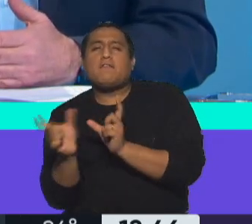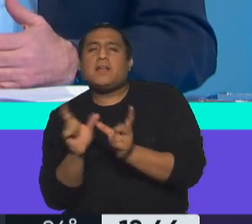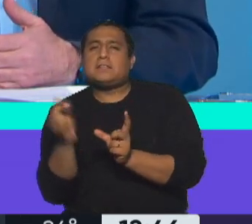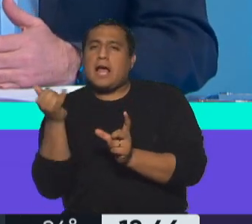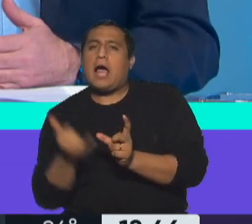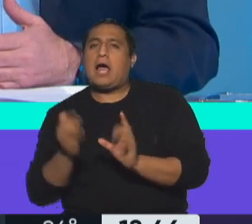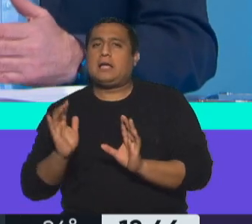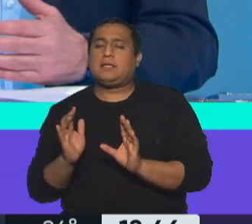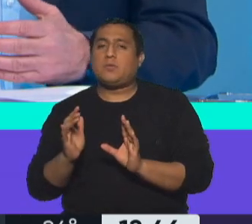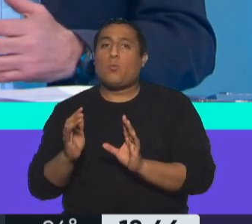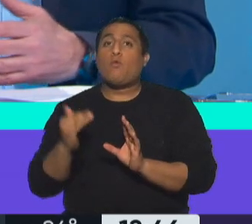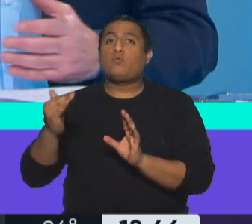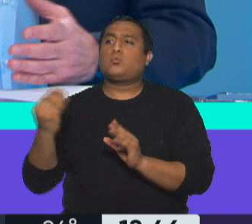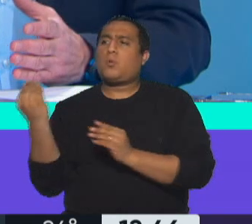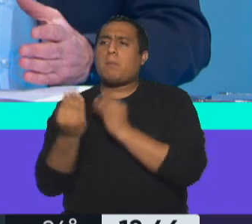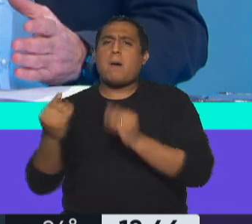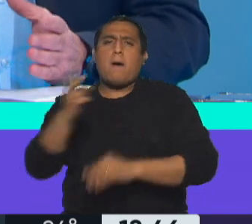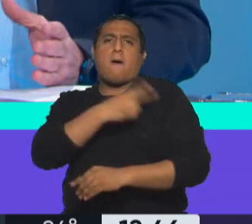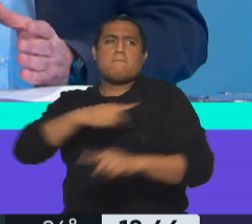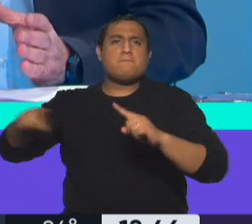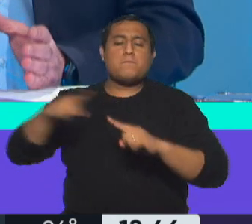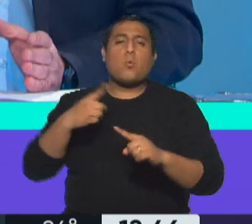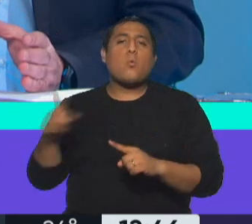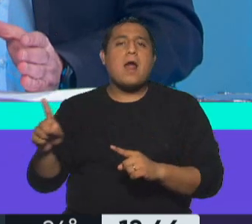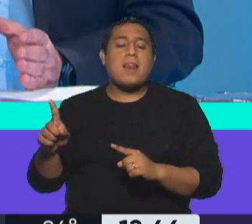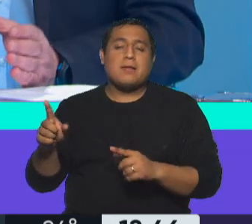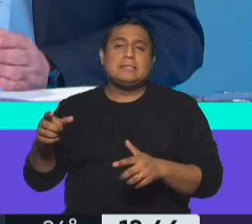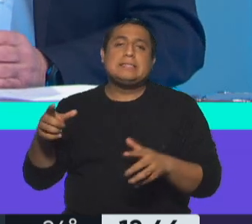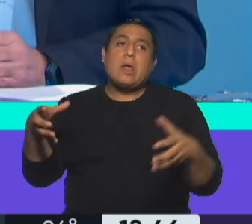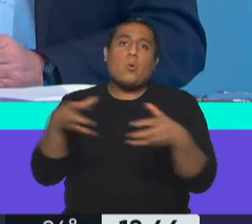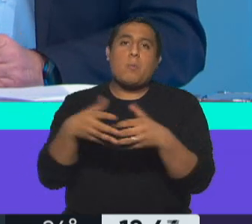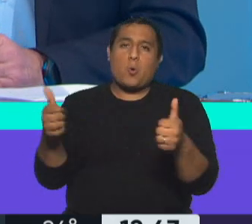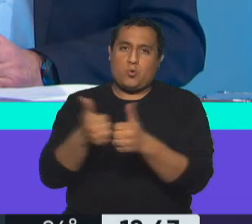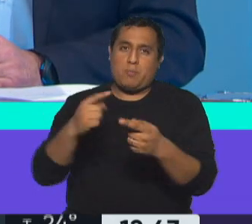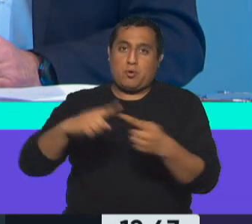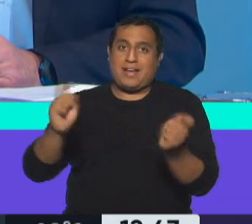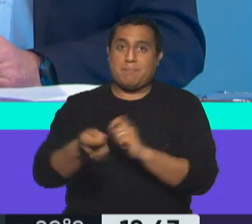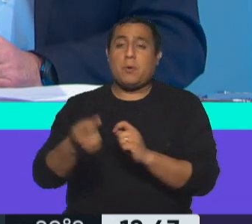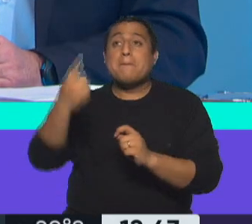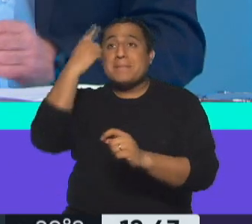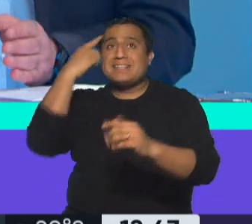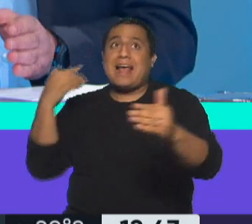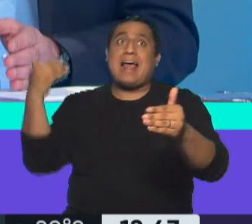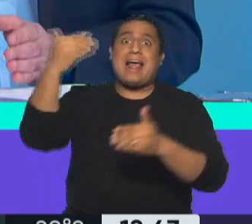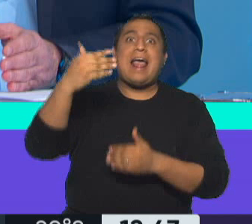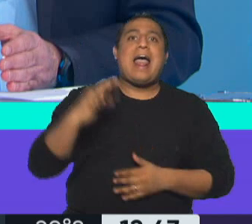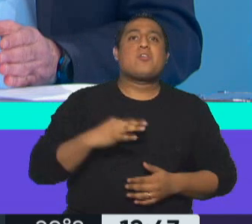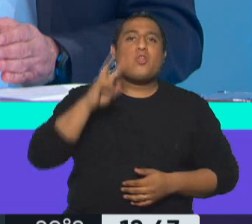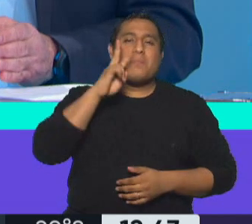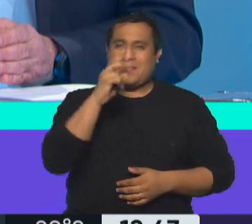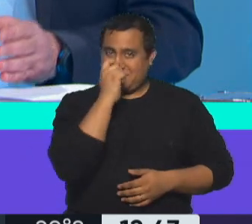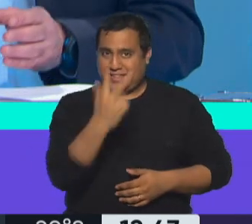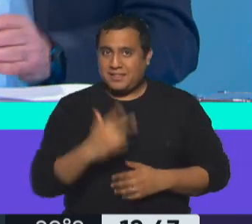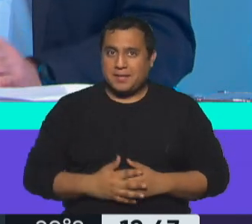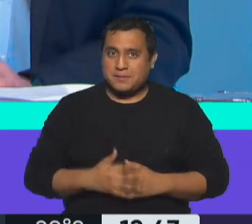futuros liderazgos dentro de la coalición de juntos por el cambio pensando en el año 2023 y es ahí donde